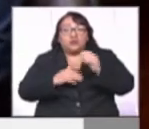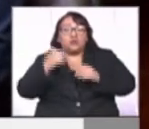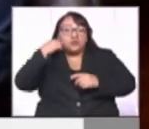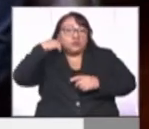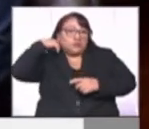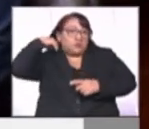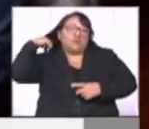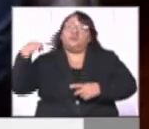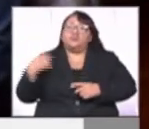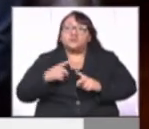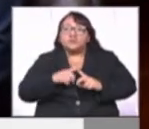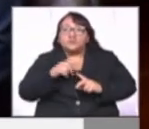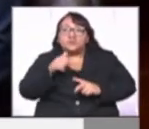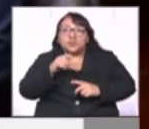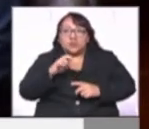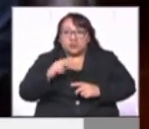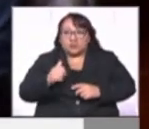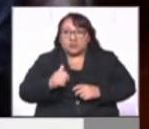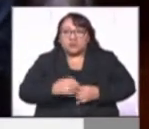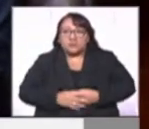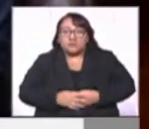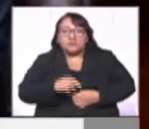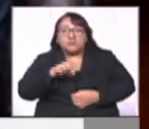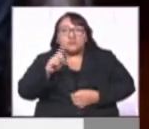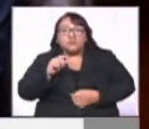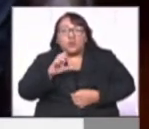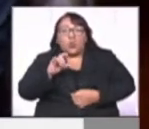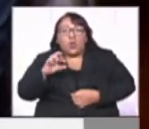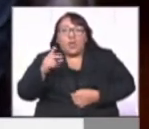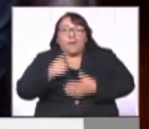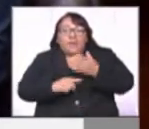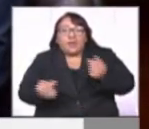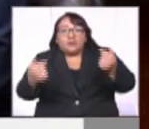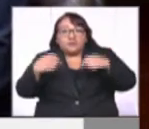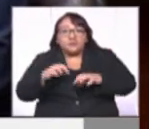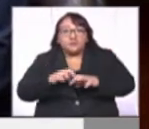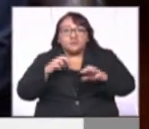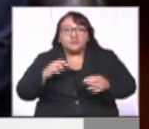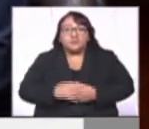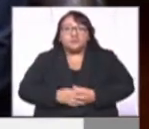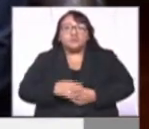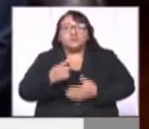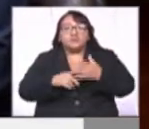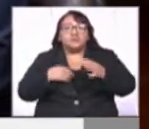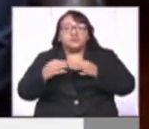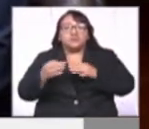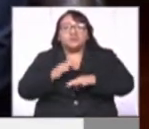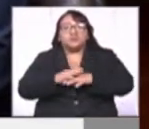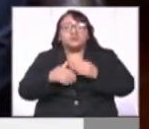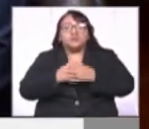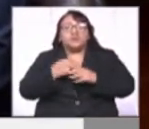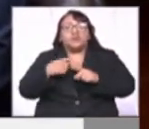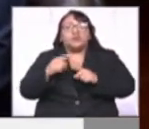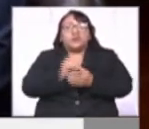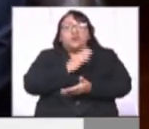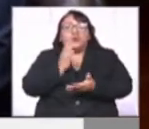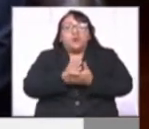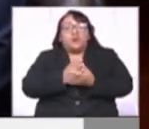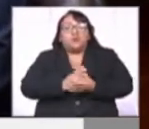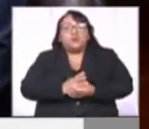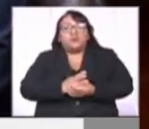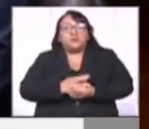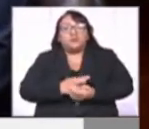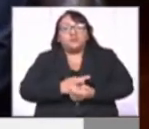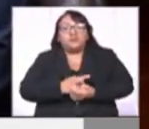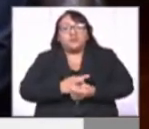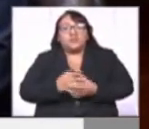Saneamiento, Ania Pérez de Cuellar Lubienska, a fin de que concurra al Pleno del Congreso de la República y explique sobre las irregularidades,